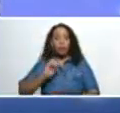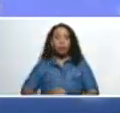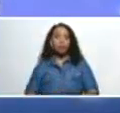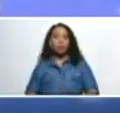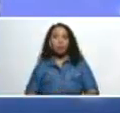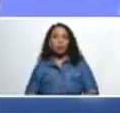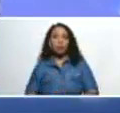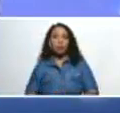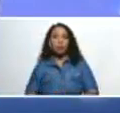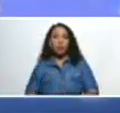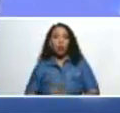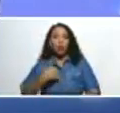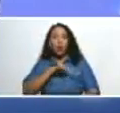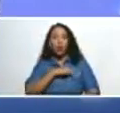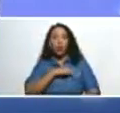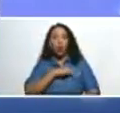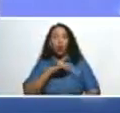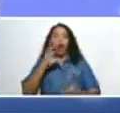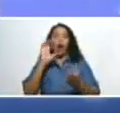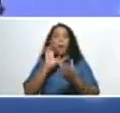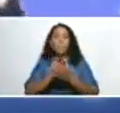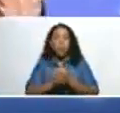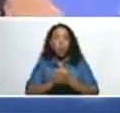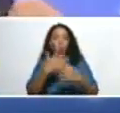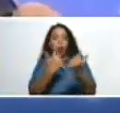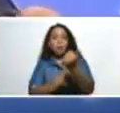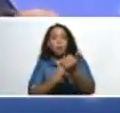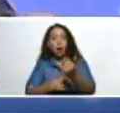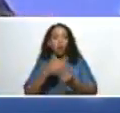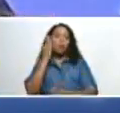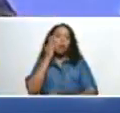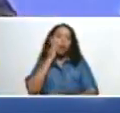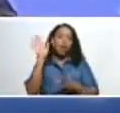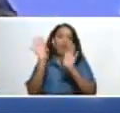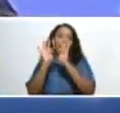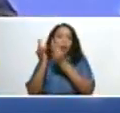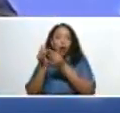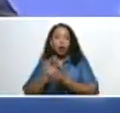de nuestros hermanos, de nuestras madres, de nuestra familia.